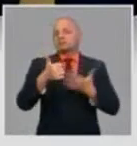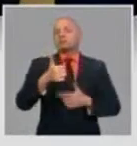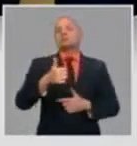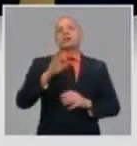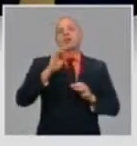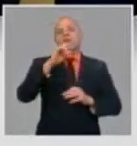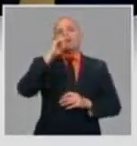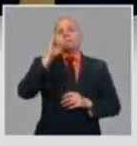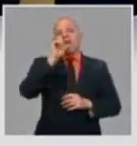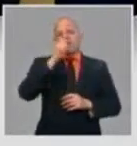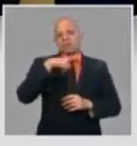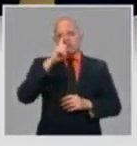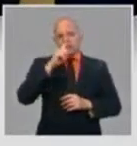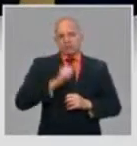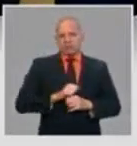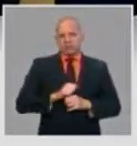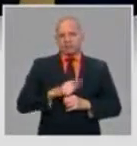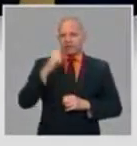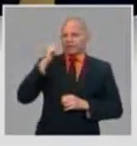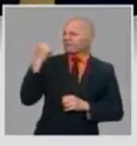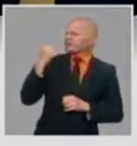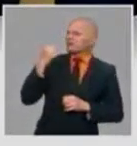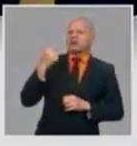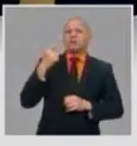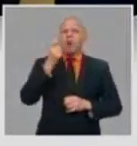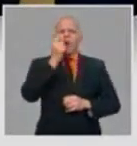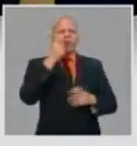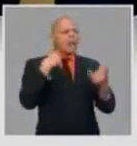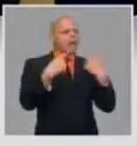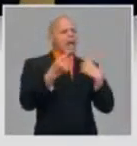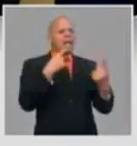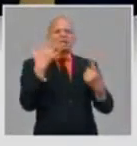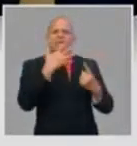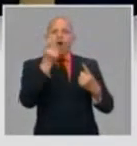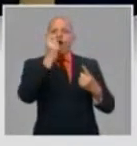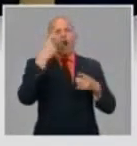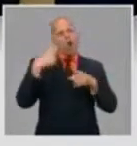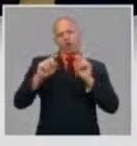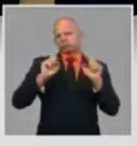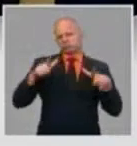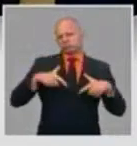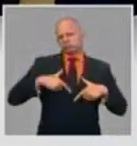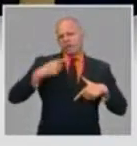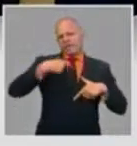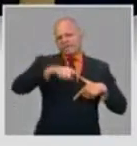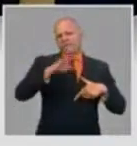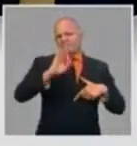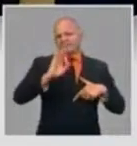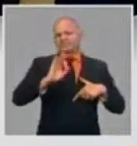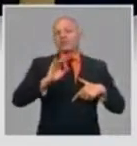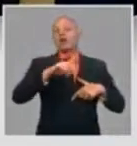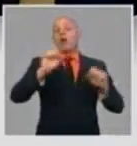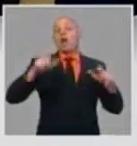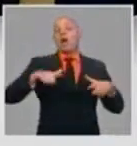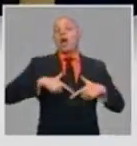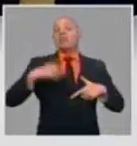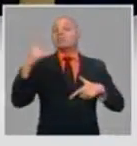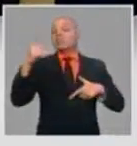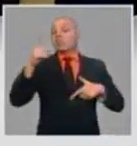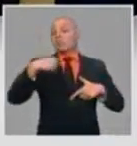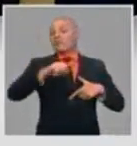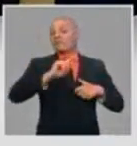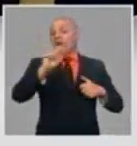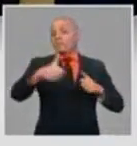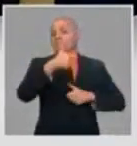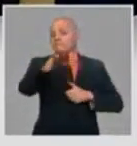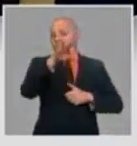Howard Dean, que fue gobernador y ex candidato presidencial demócrata, y con John Kerry, que fue candidato demócrata a la